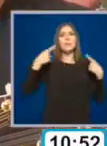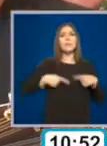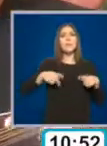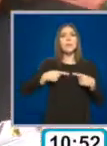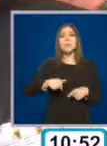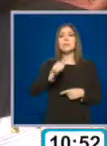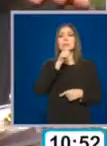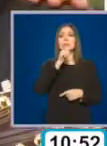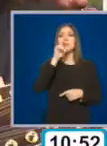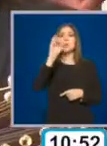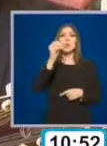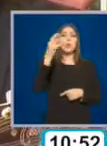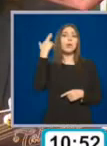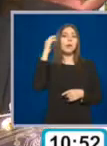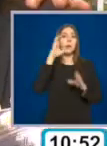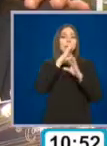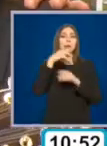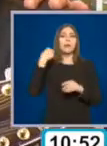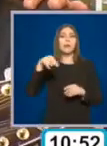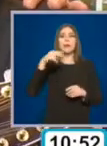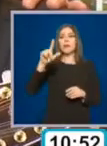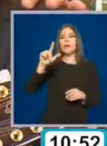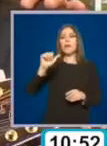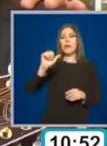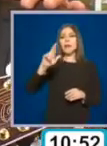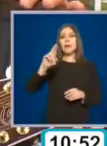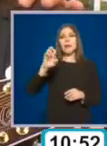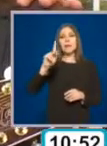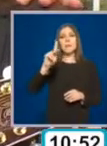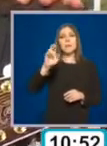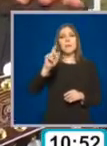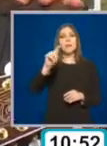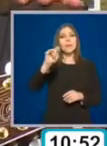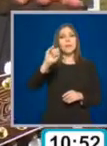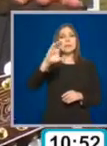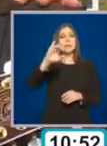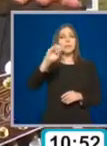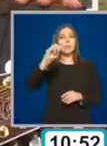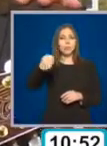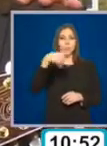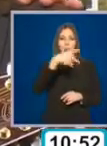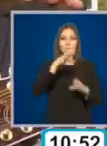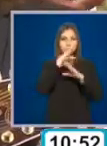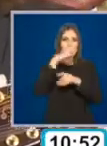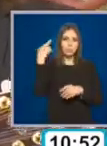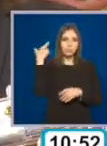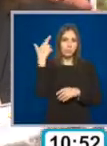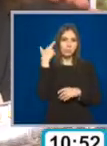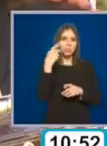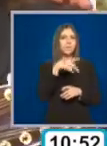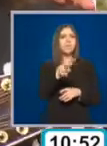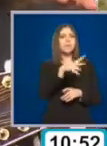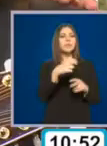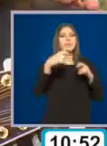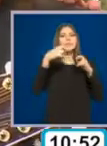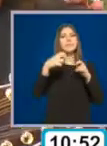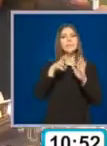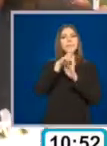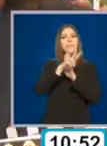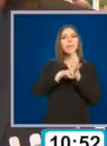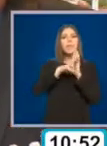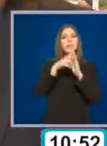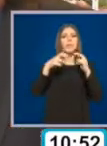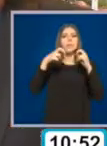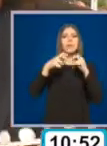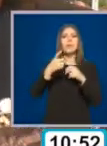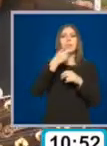que no han escuchado este tema, se llama La Repetición. Es un tema donde prácticamente estoy yo desayunando con mi novia, me